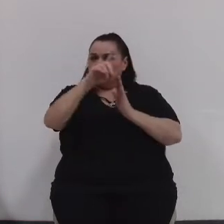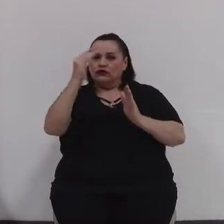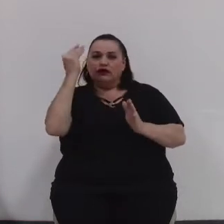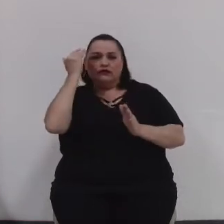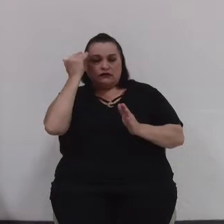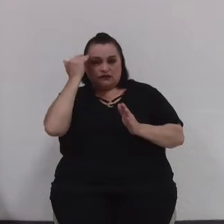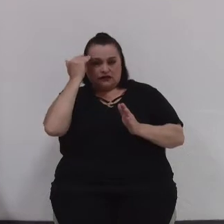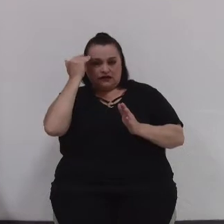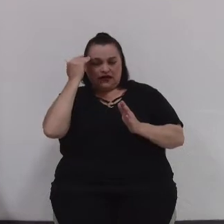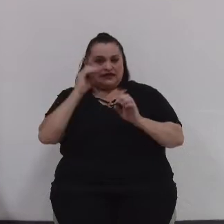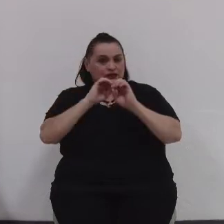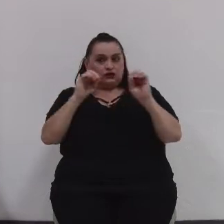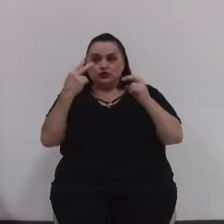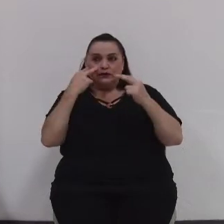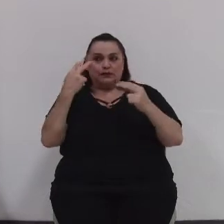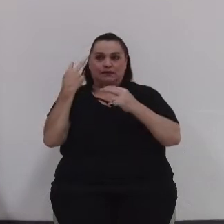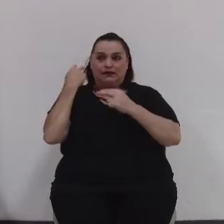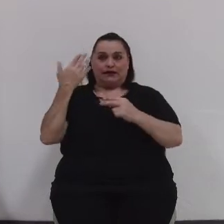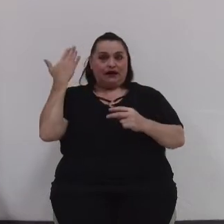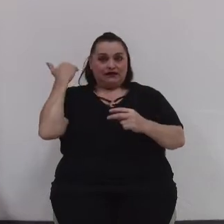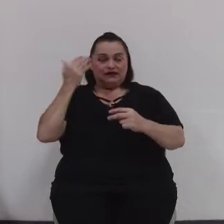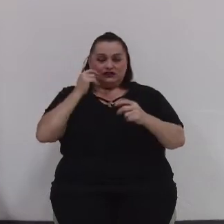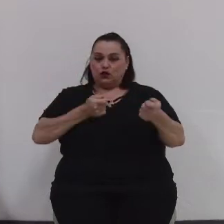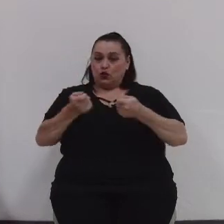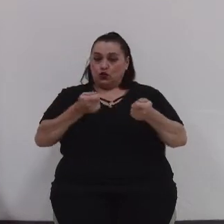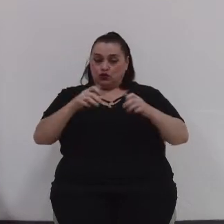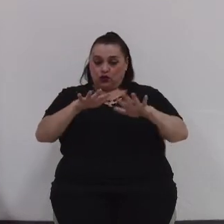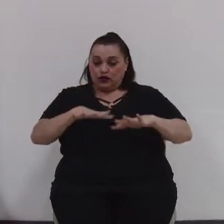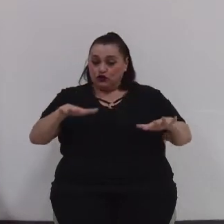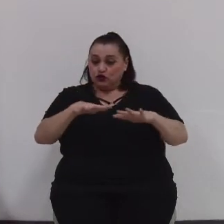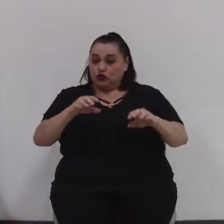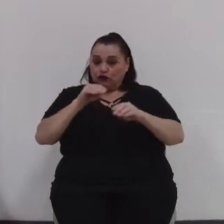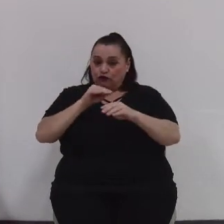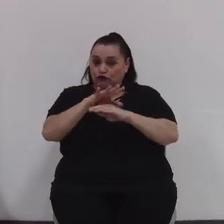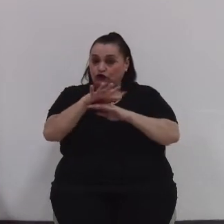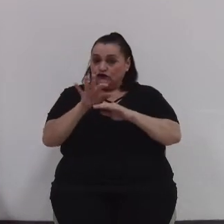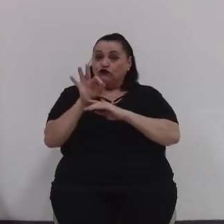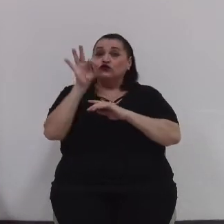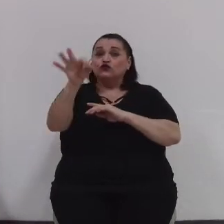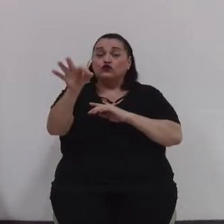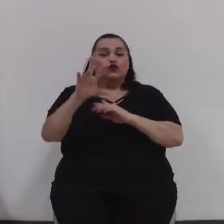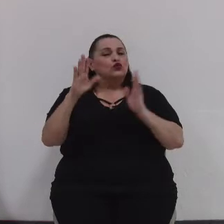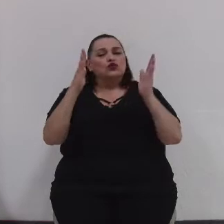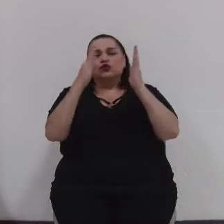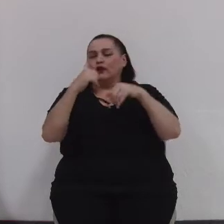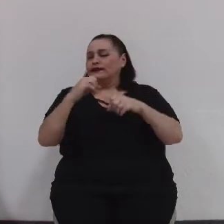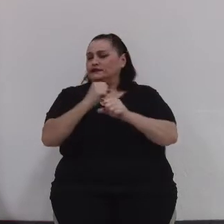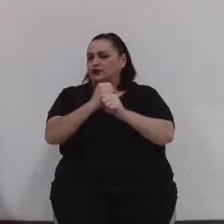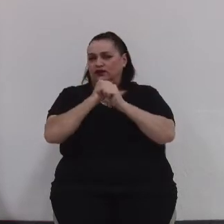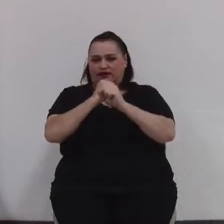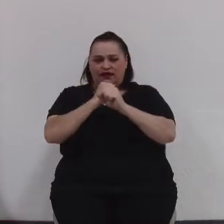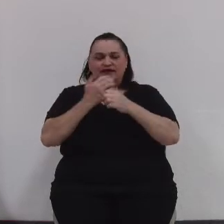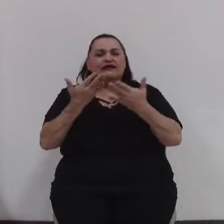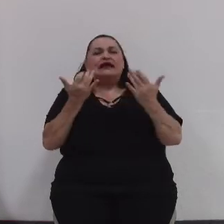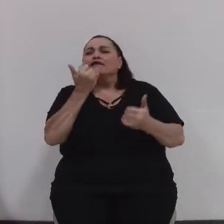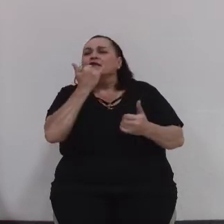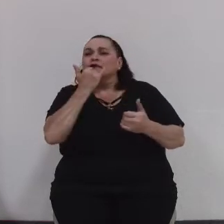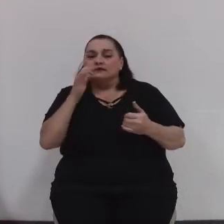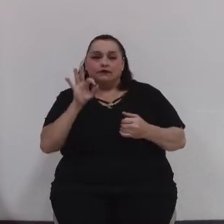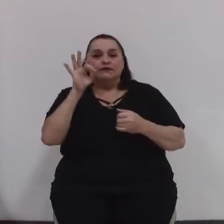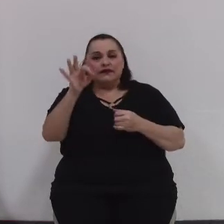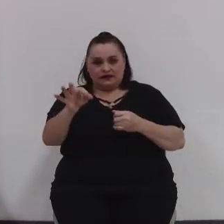capacidades inéditas para controlar el entorno e influenciar el futuro, no tengamos seguridad sobre qué es lo que va a pasar